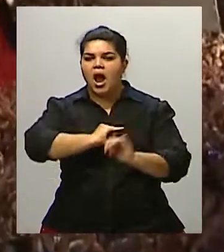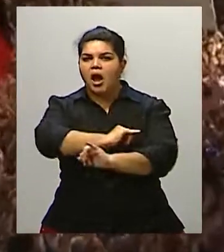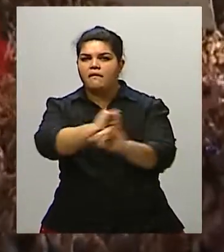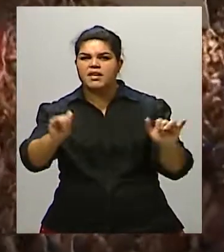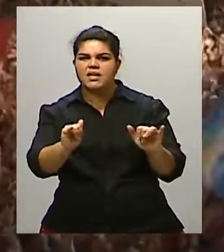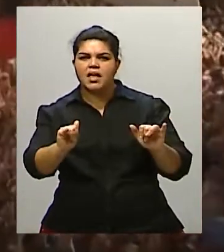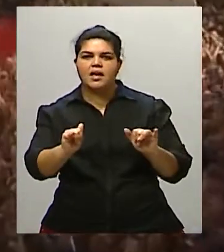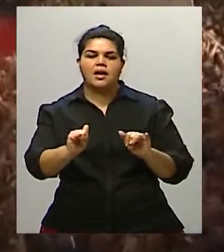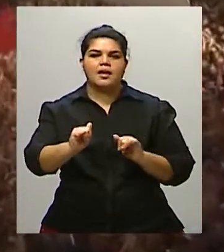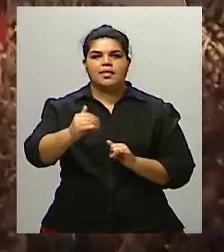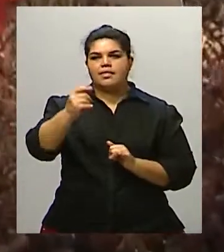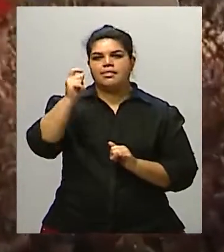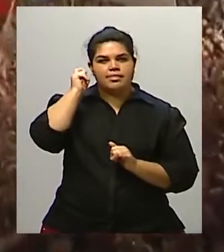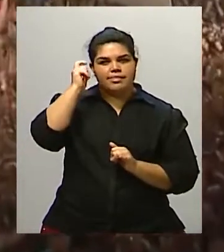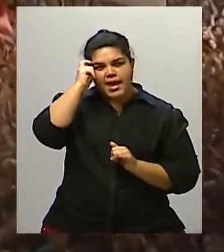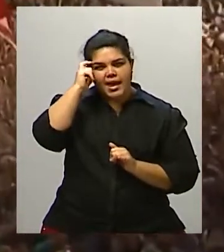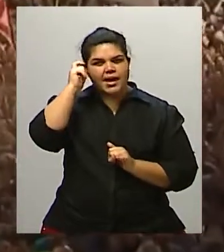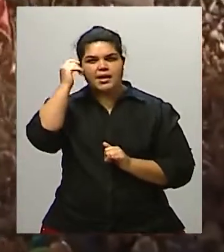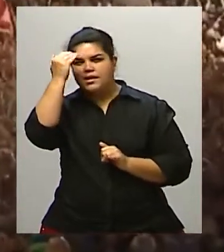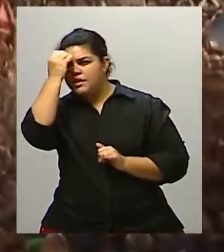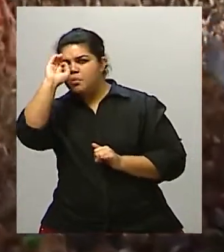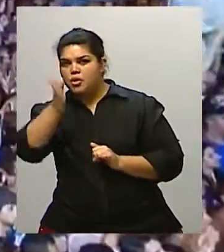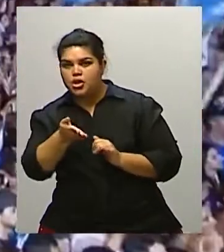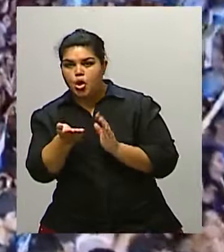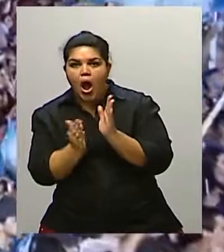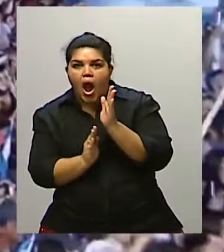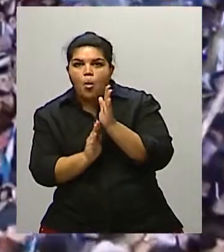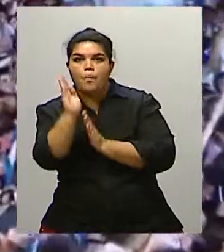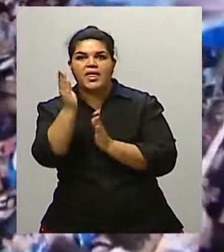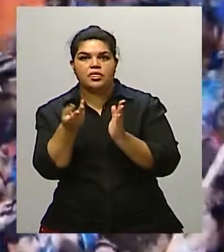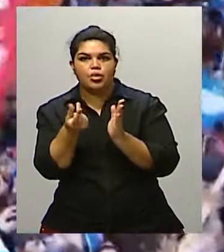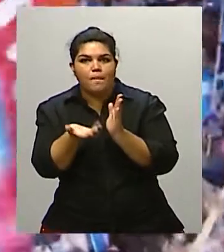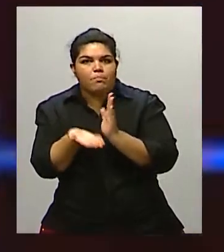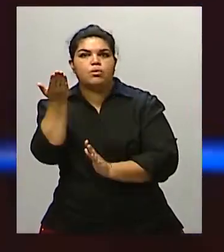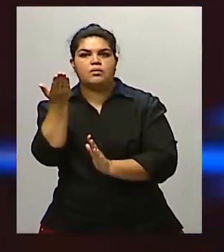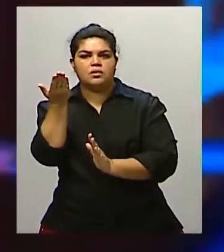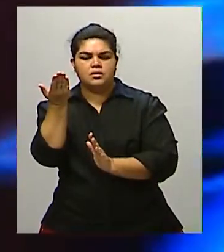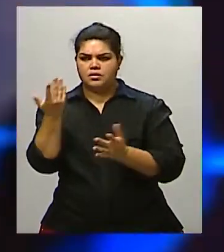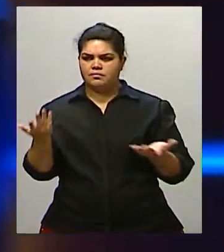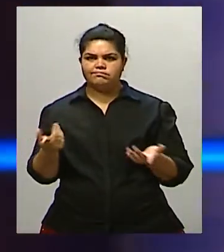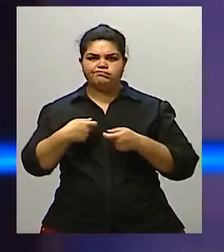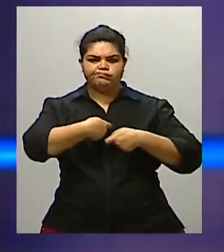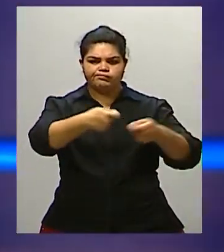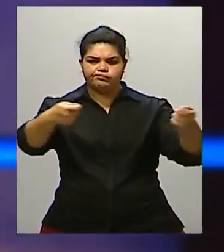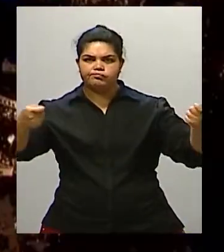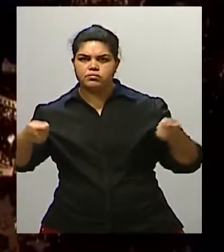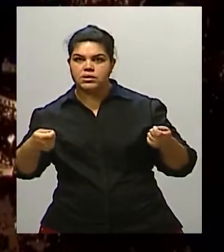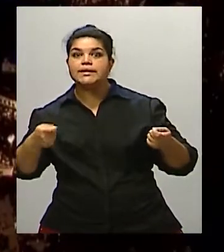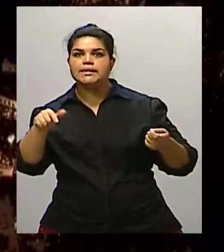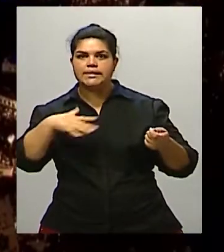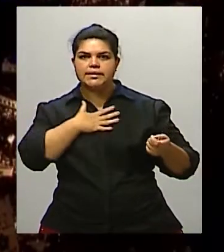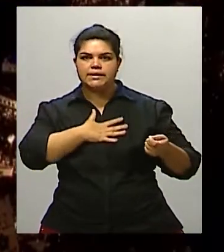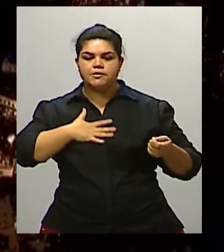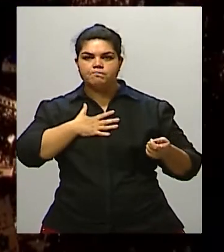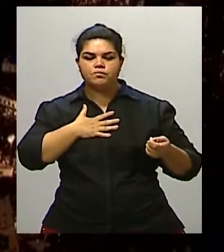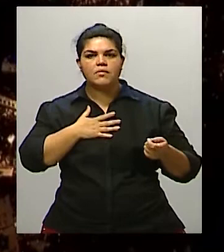los productos de Arcon. Es muy difícil imponer una situación de presión, como